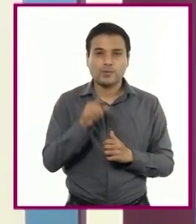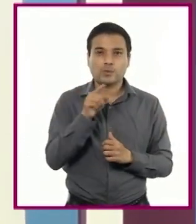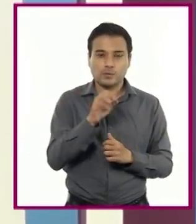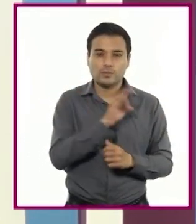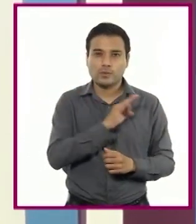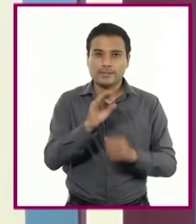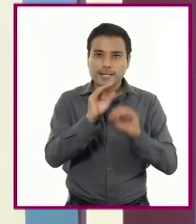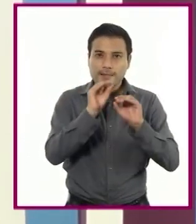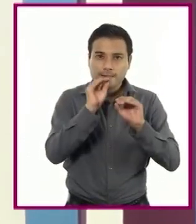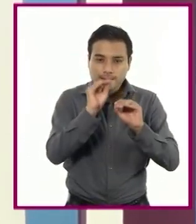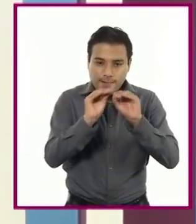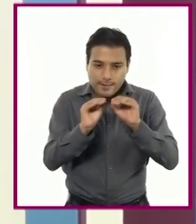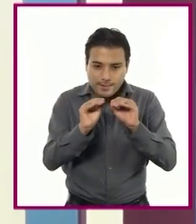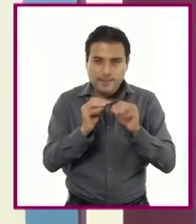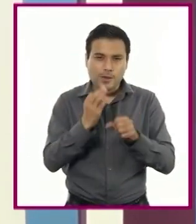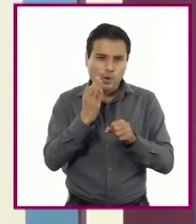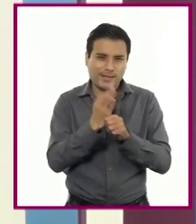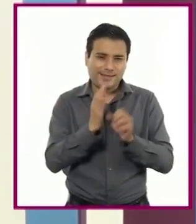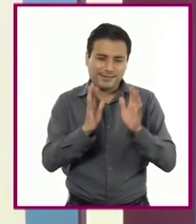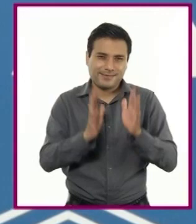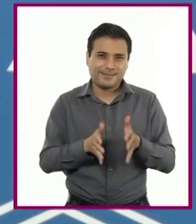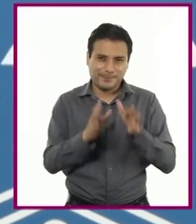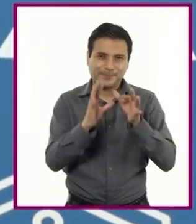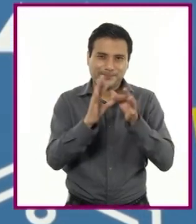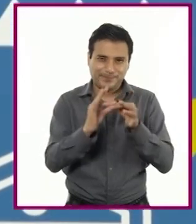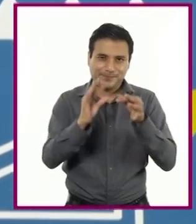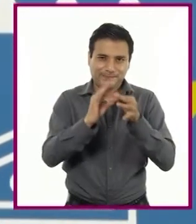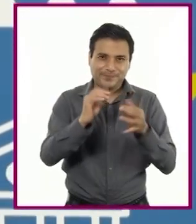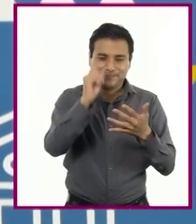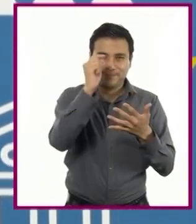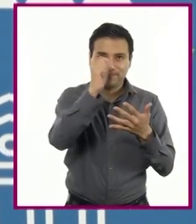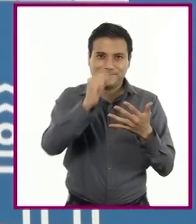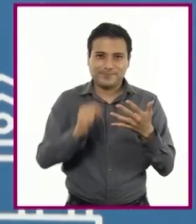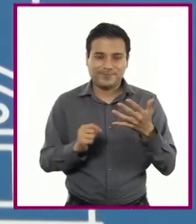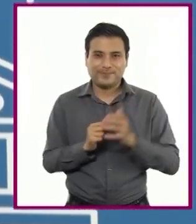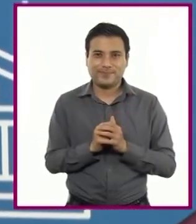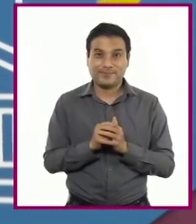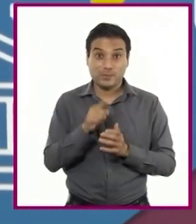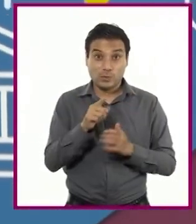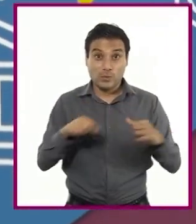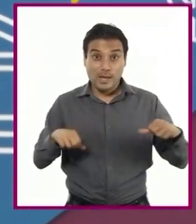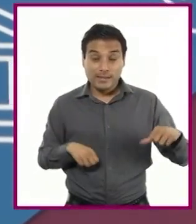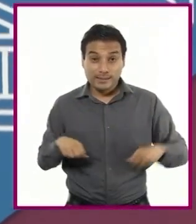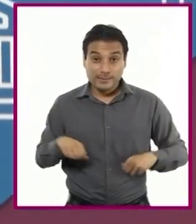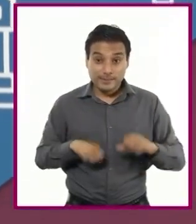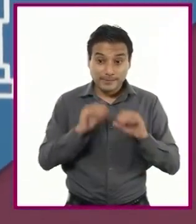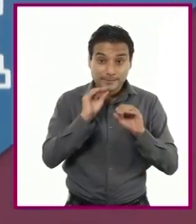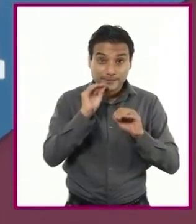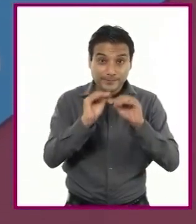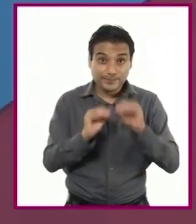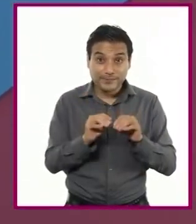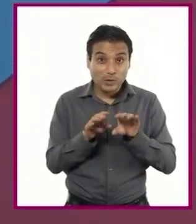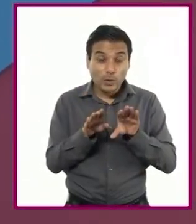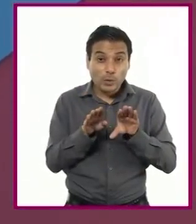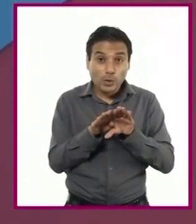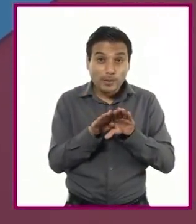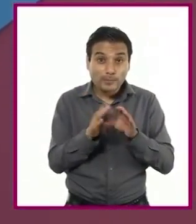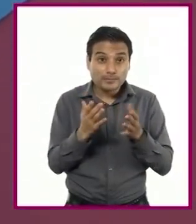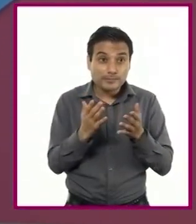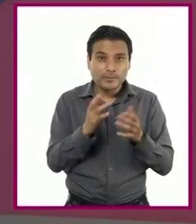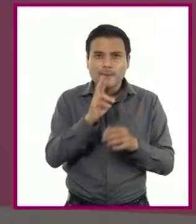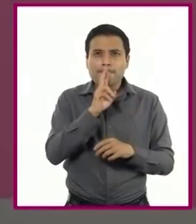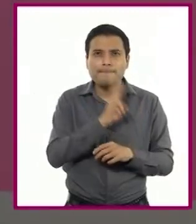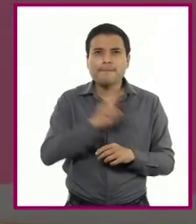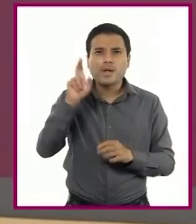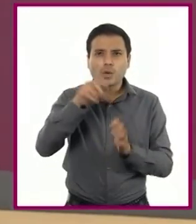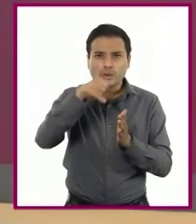con la información vista en esta sesión. Para superar el reto de la semana y ampliar más sus